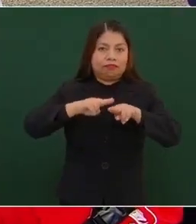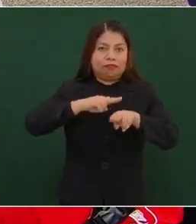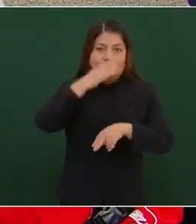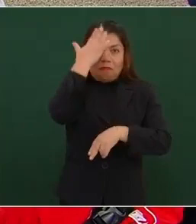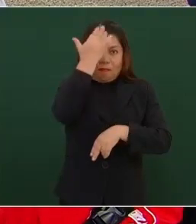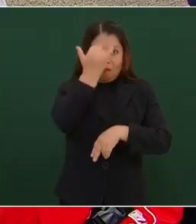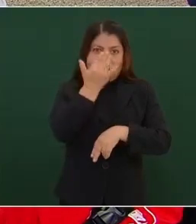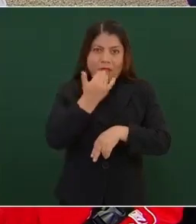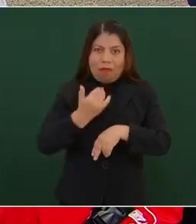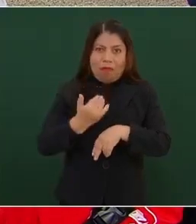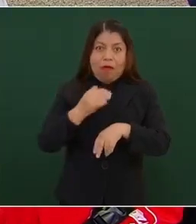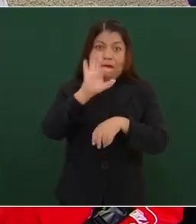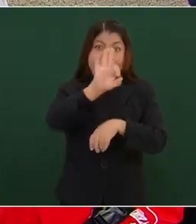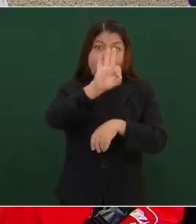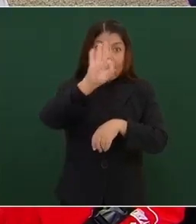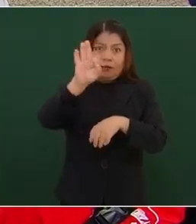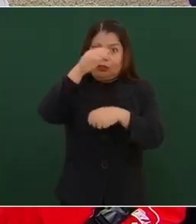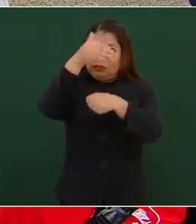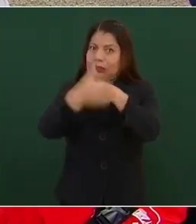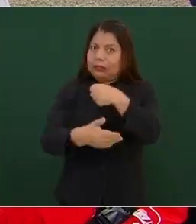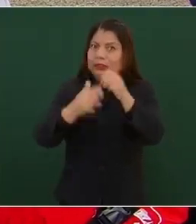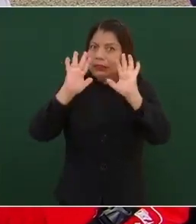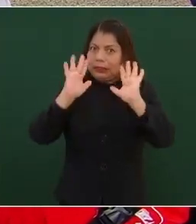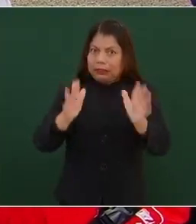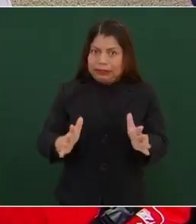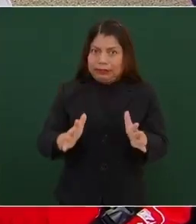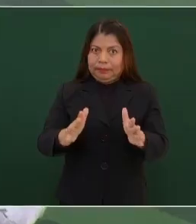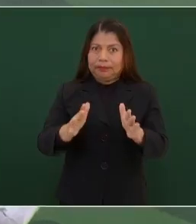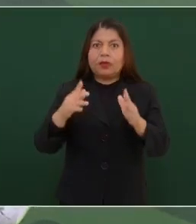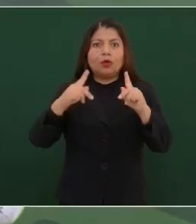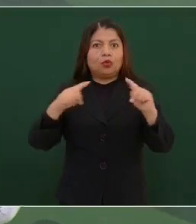Tulum el día